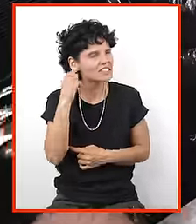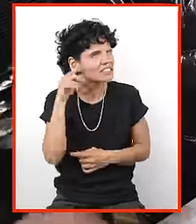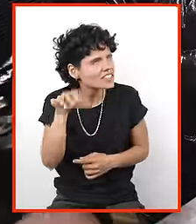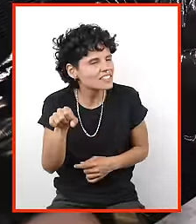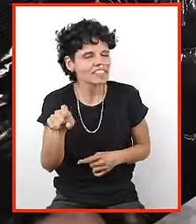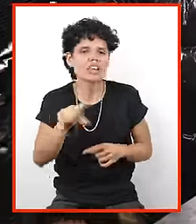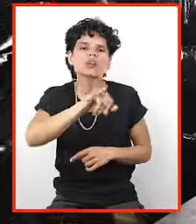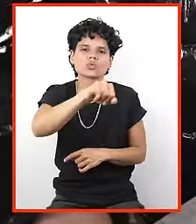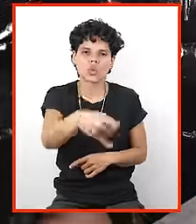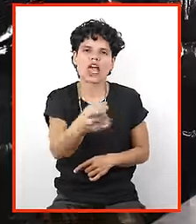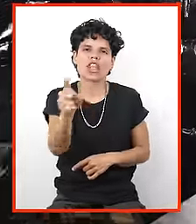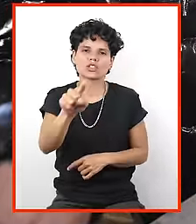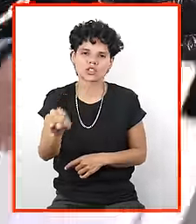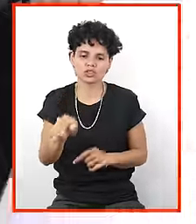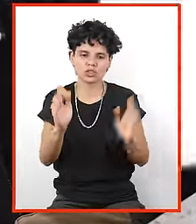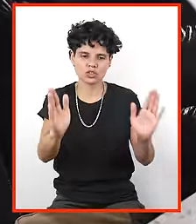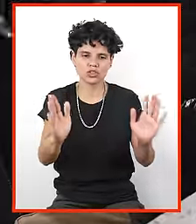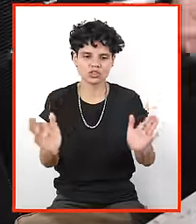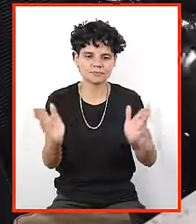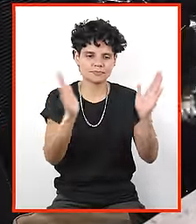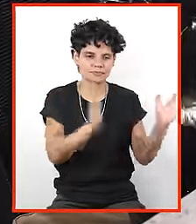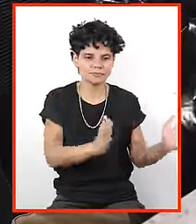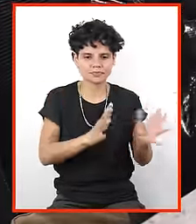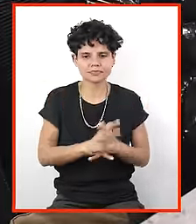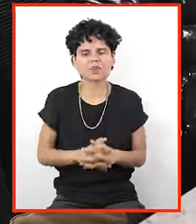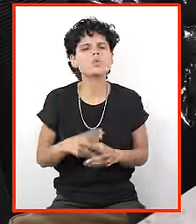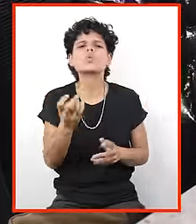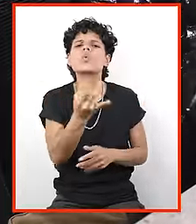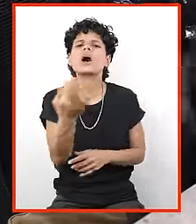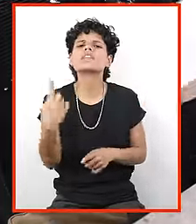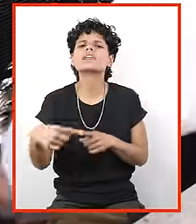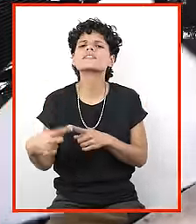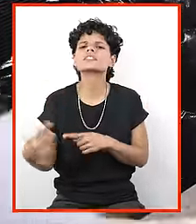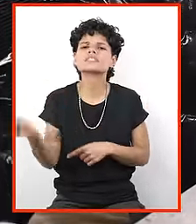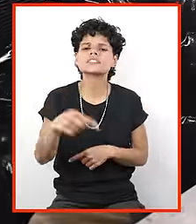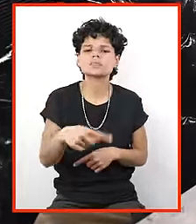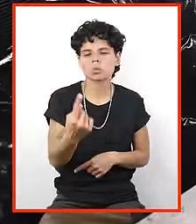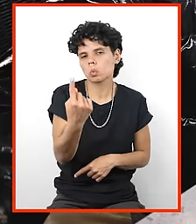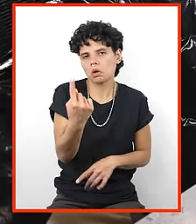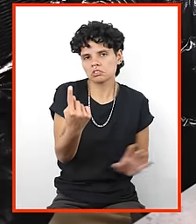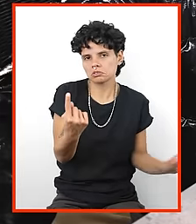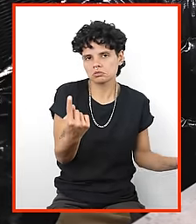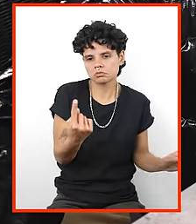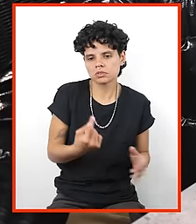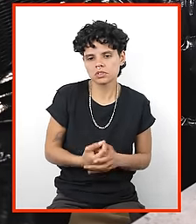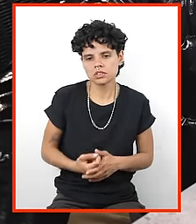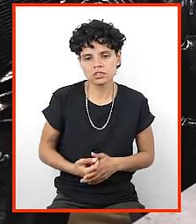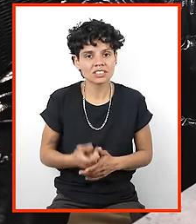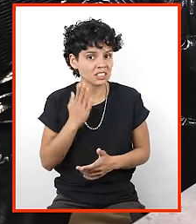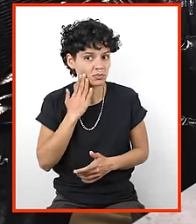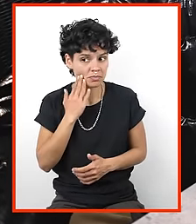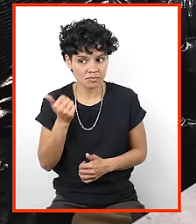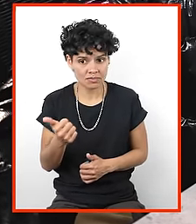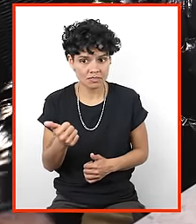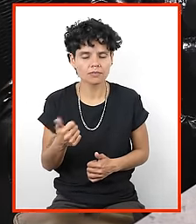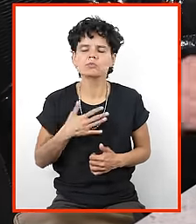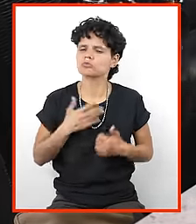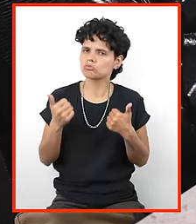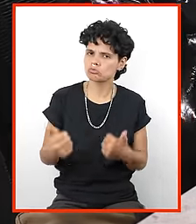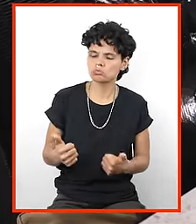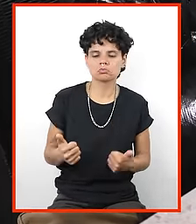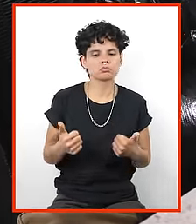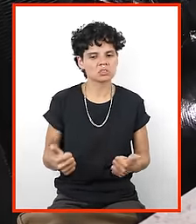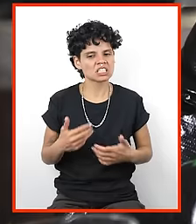Es Juliano, es Juliano Sosa. Es está. Juliano. ¿Ha es venido? Juliano. ¿Cuántas veces ha venido Juliano? Una nomás. Ah, ya. ¿Te cae bien? Me cae excelente.